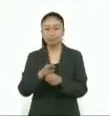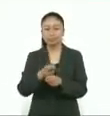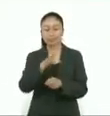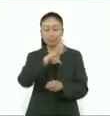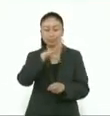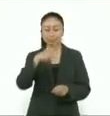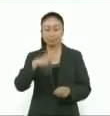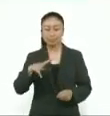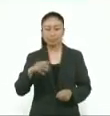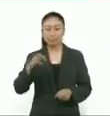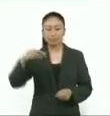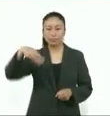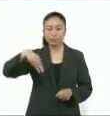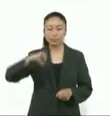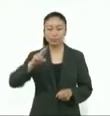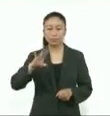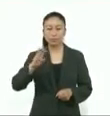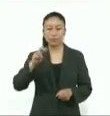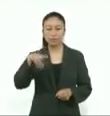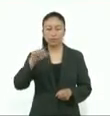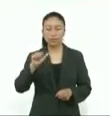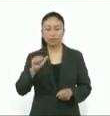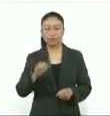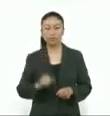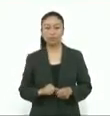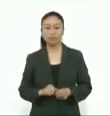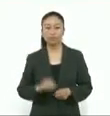Morena, Citlali Hernández.